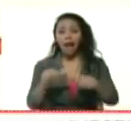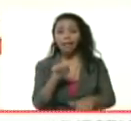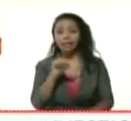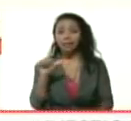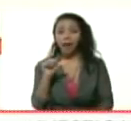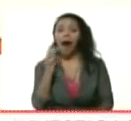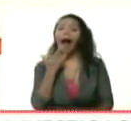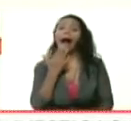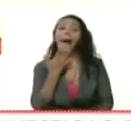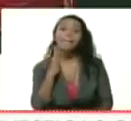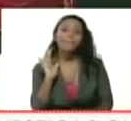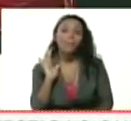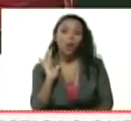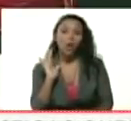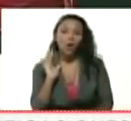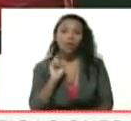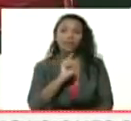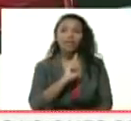el incremento fue de